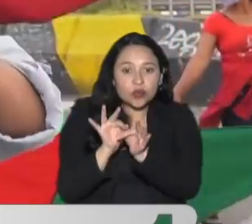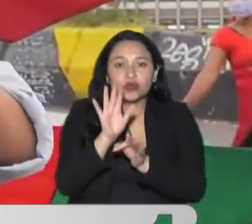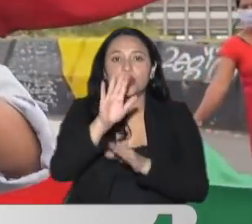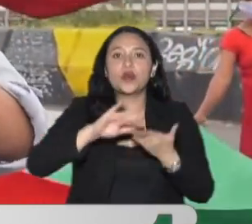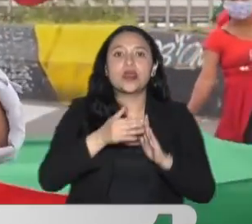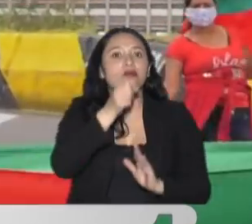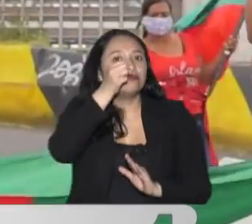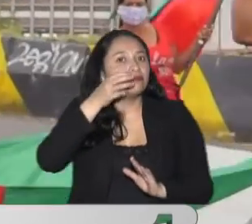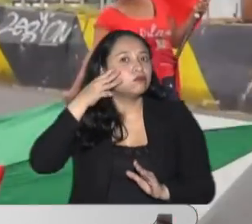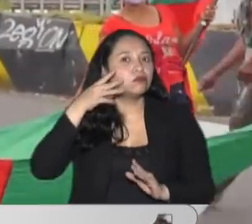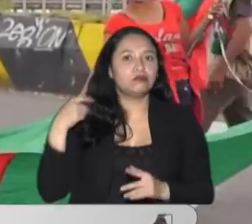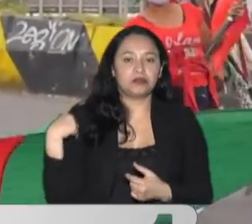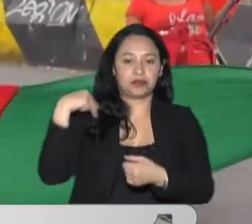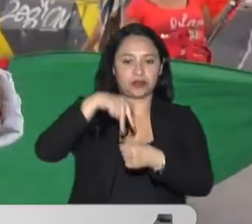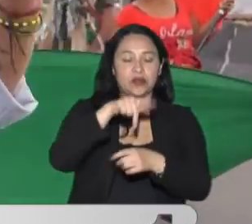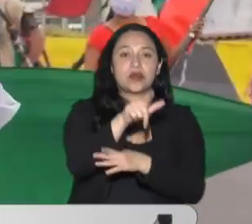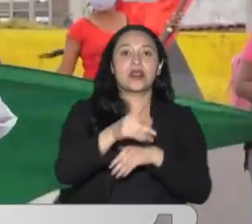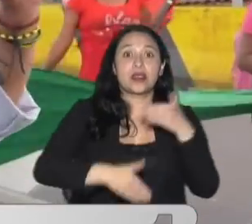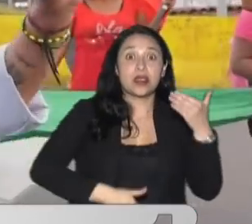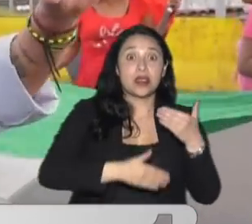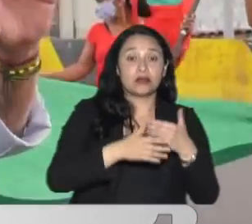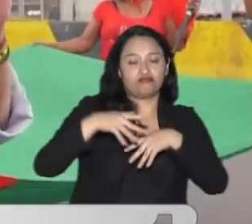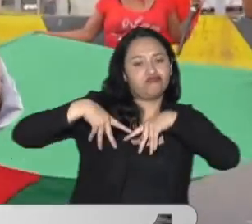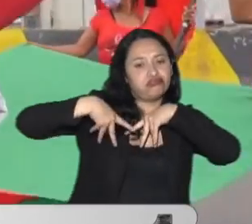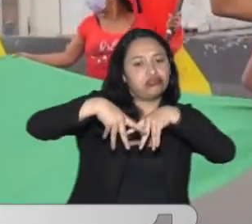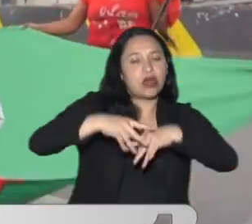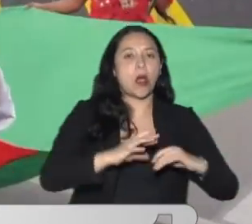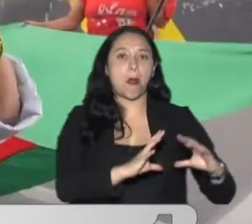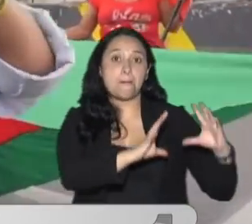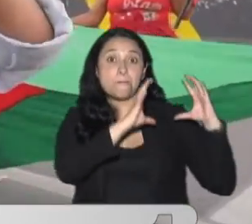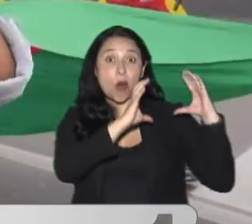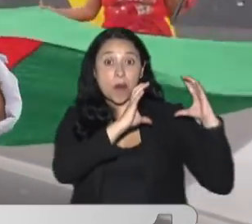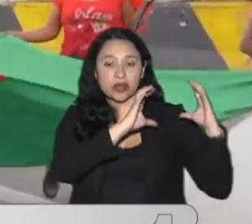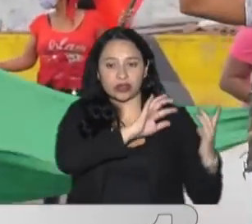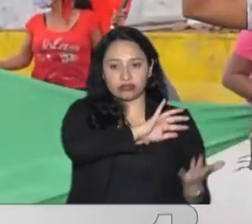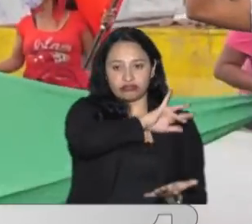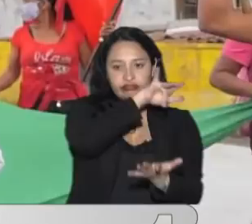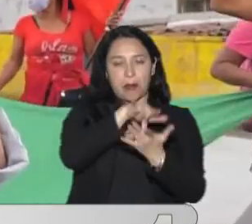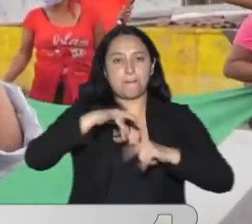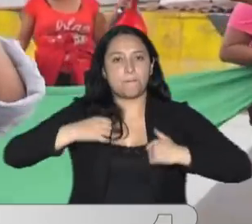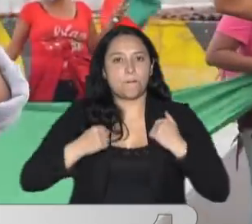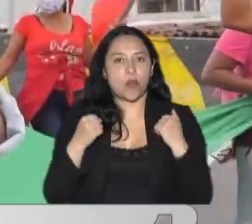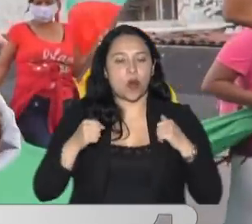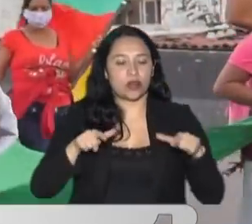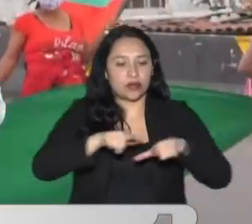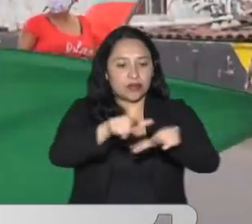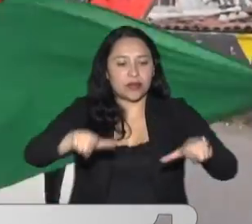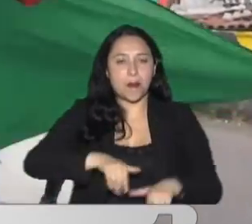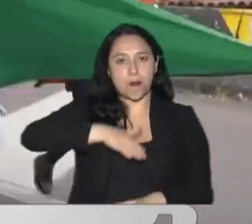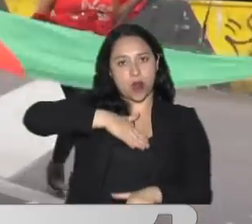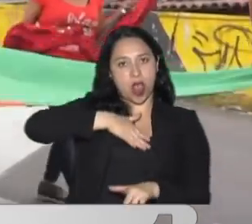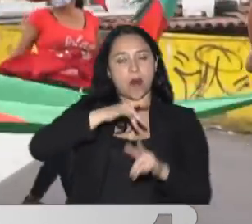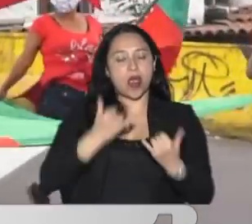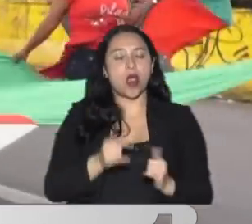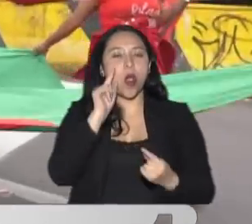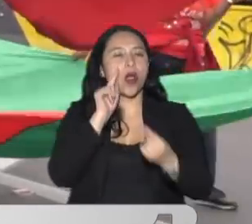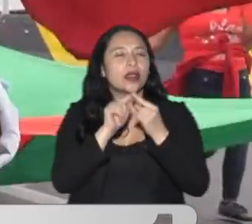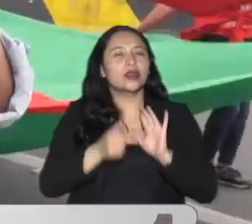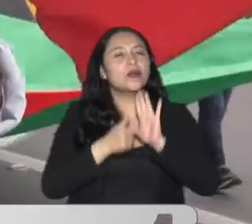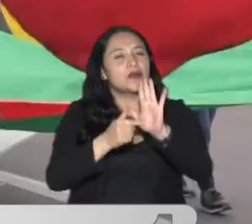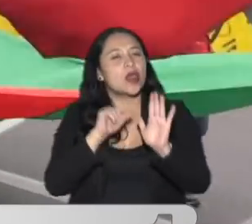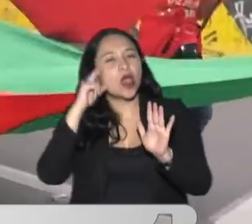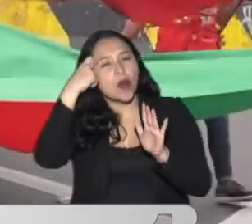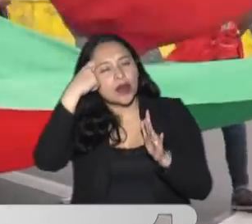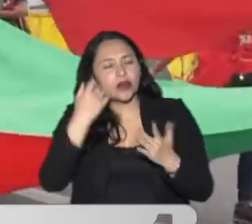salió desde Popayán y que va a llegar a la Plaza de Bolívar y va a dar a conocer allí al gobierno cuáles son sus